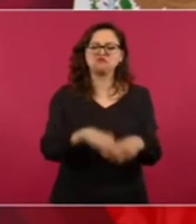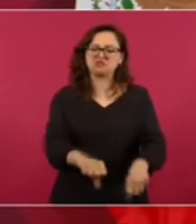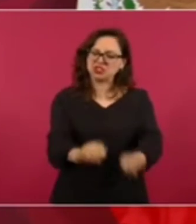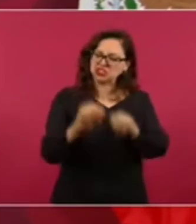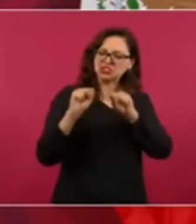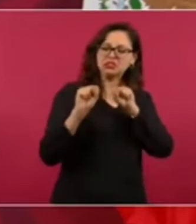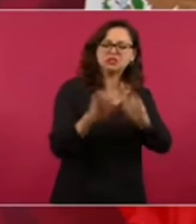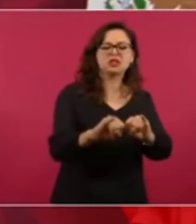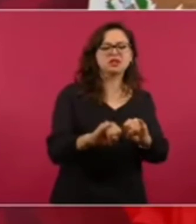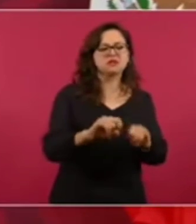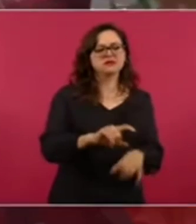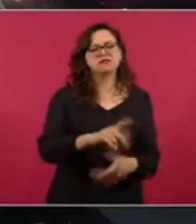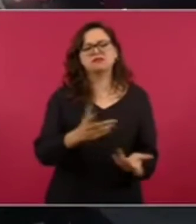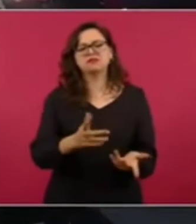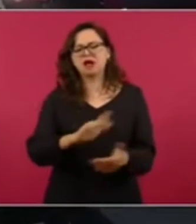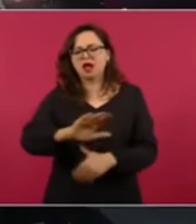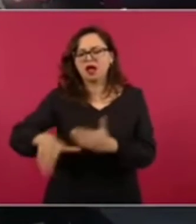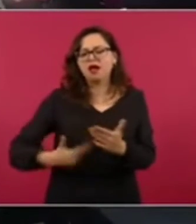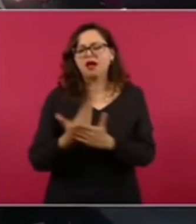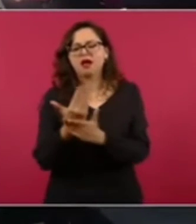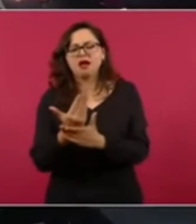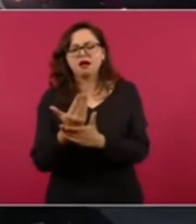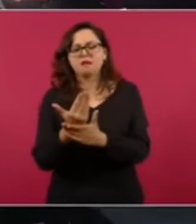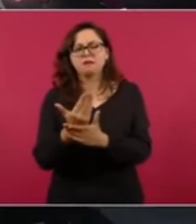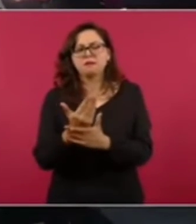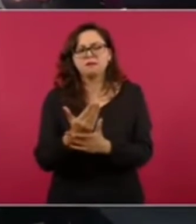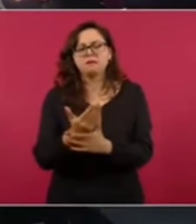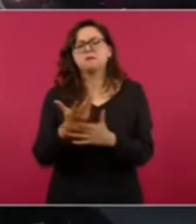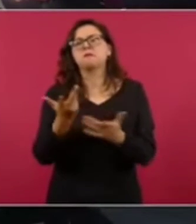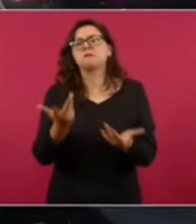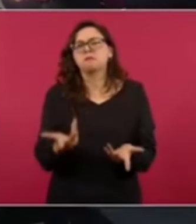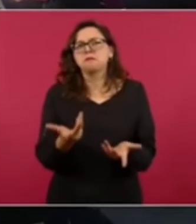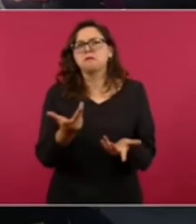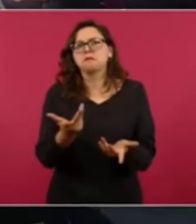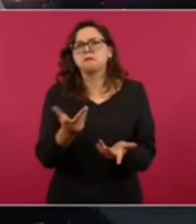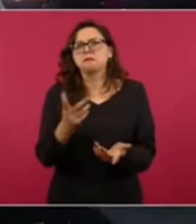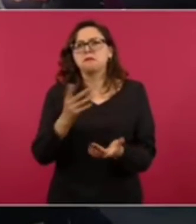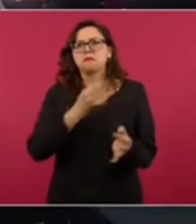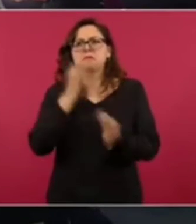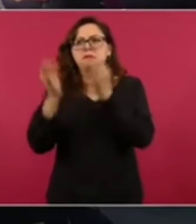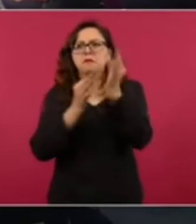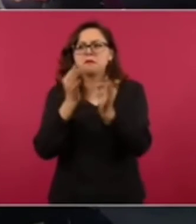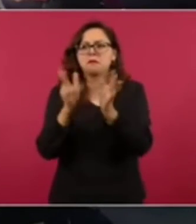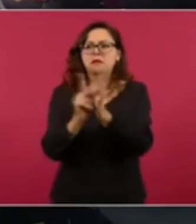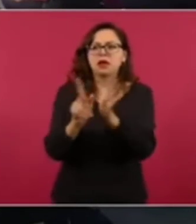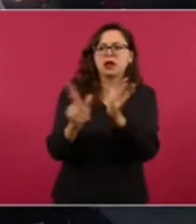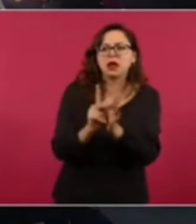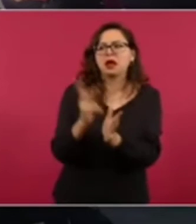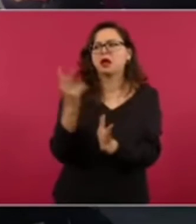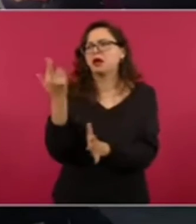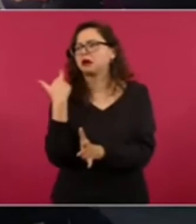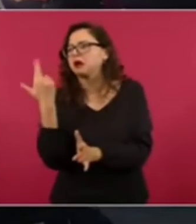Y a ver también qué sucedió, si hubo alguna declaración de algún ministro